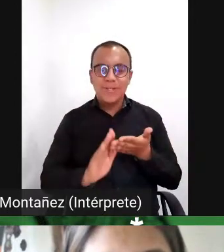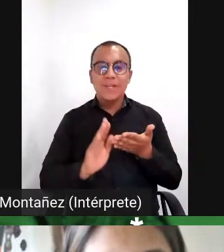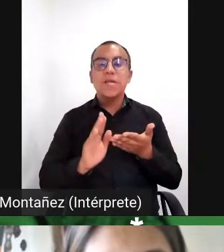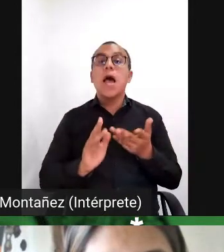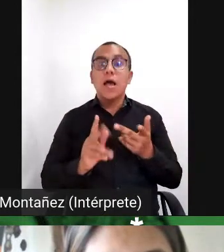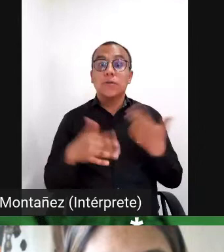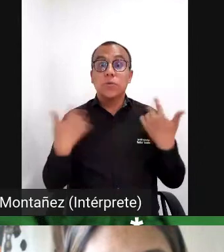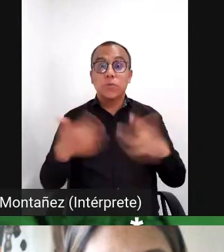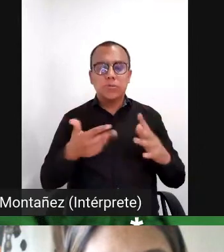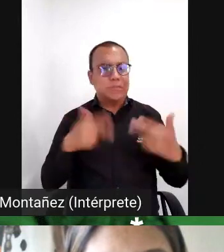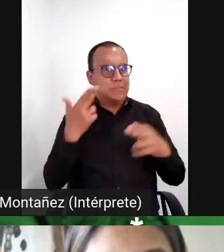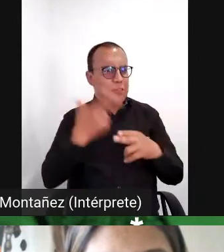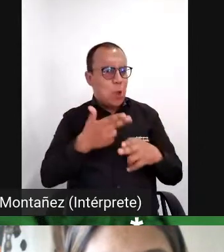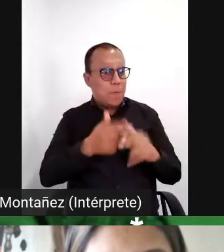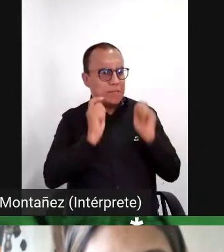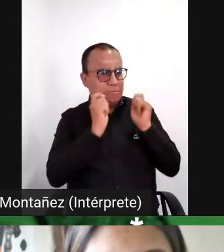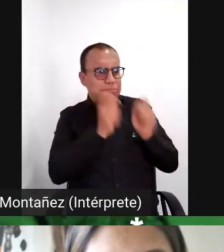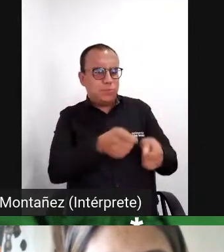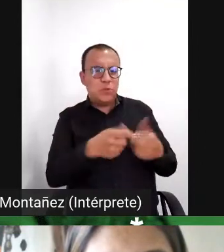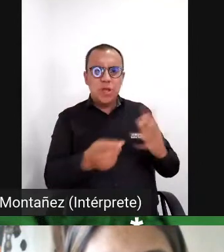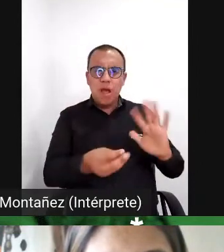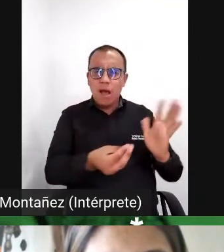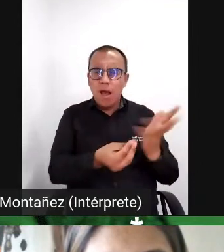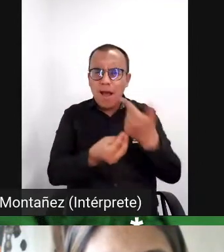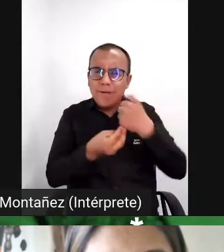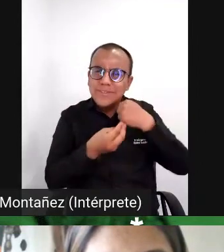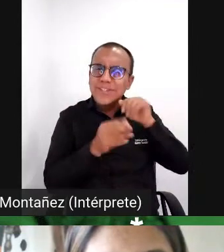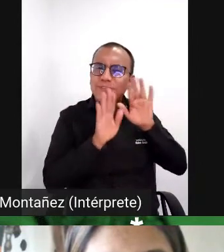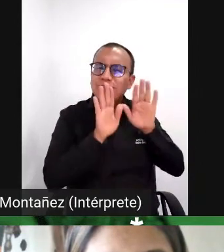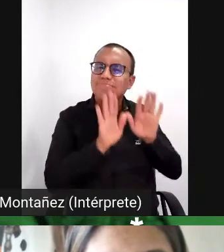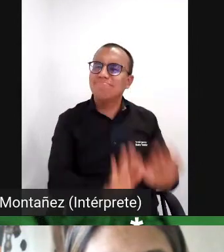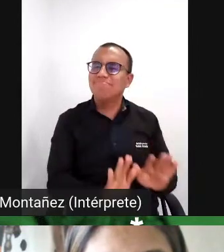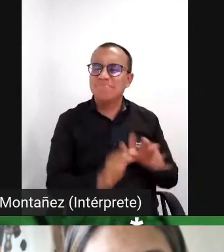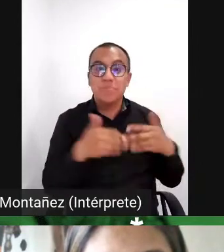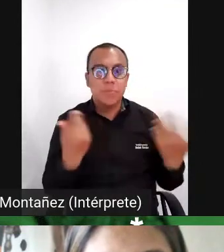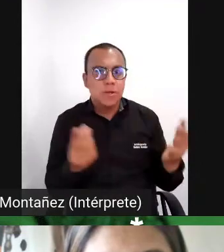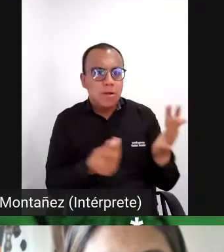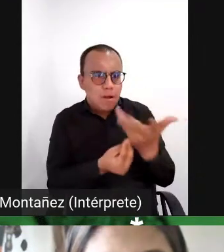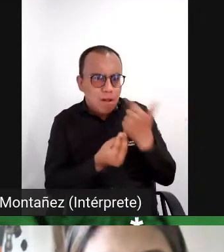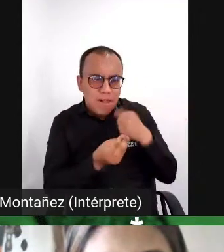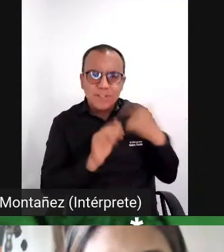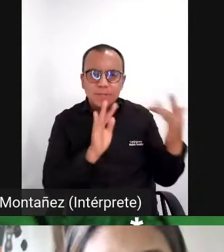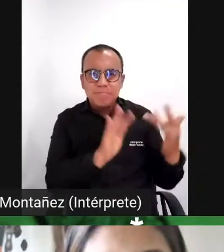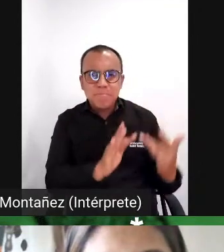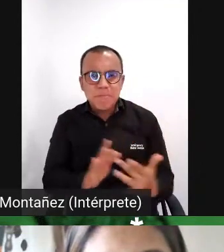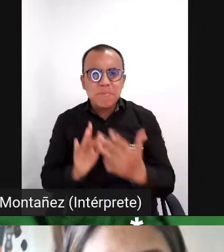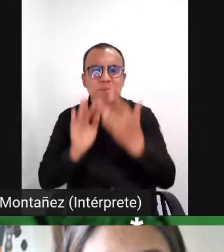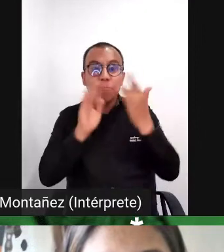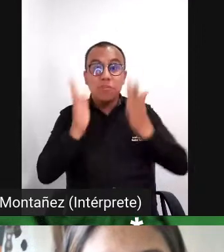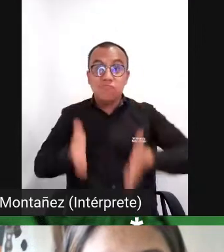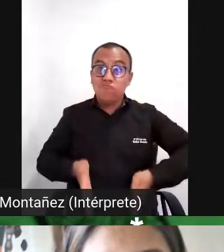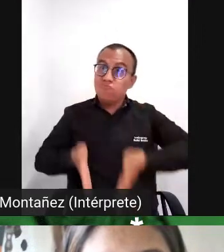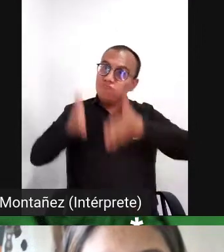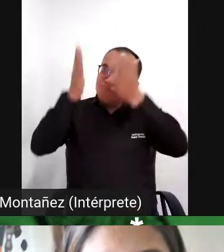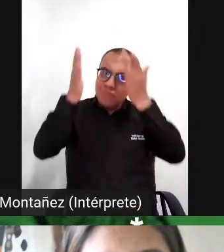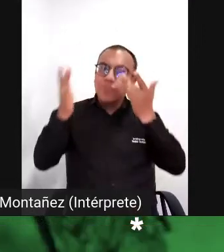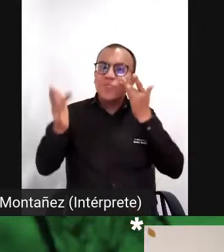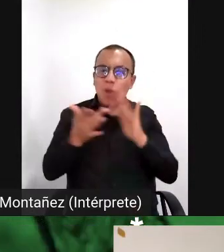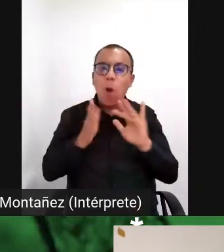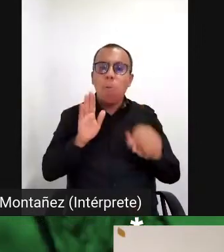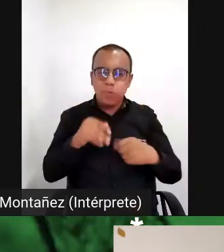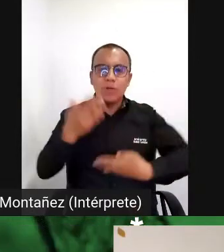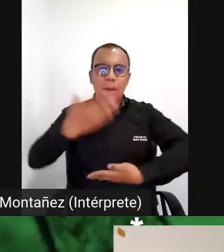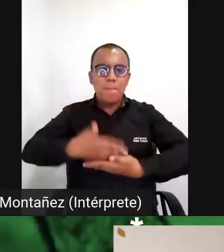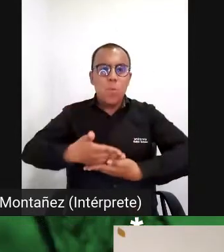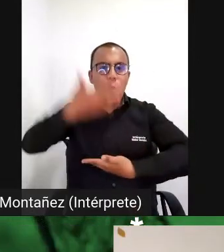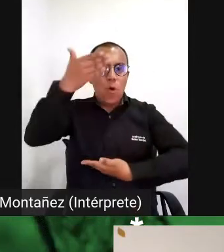Es un muy llamativo homenaje a través del arte. Del arte puede ser visto en cercanías del edificio Colpatria, donde está plasmado el mural El Copetón